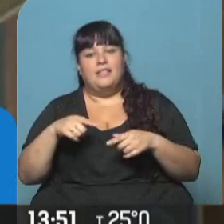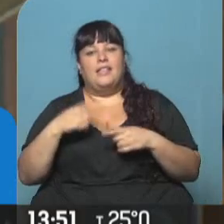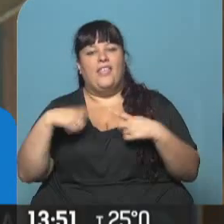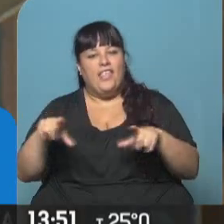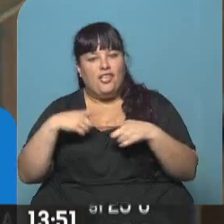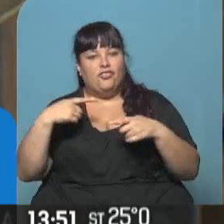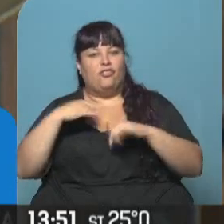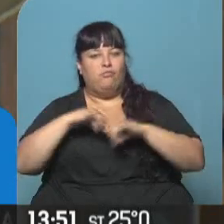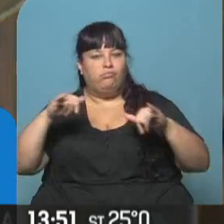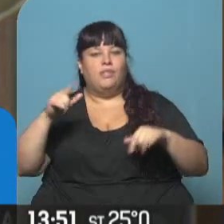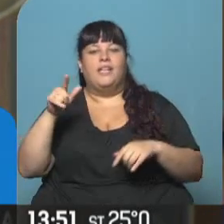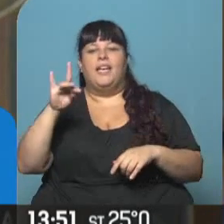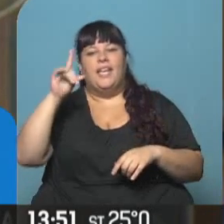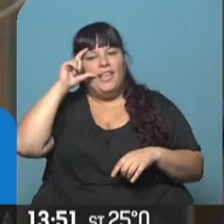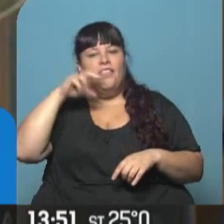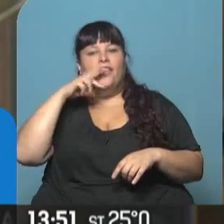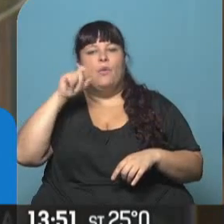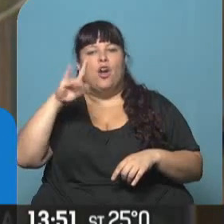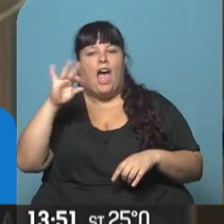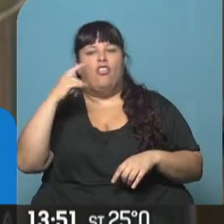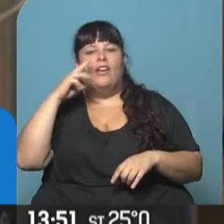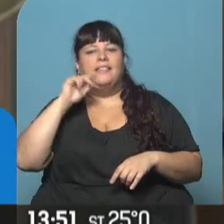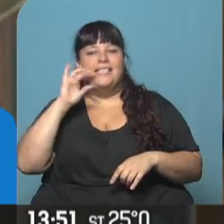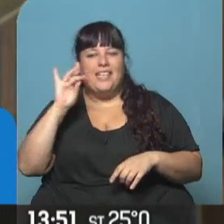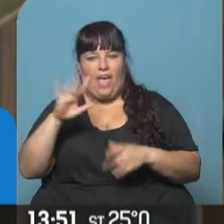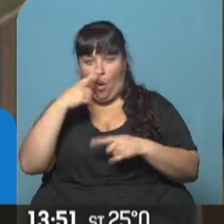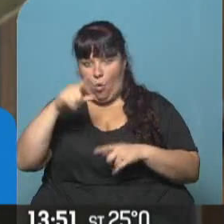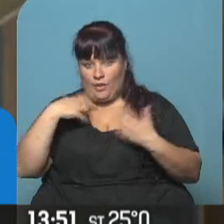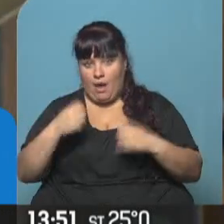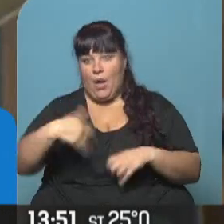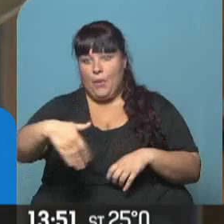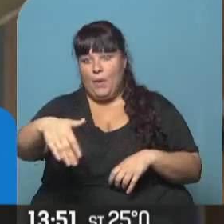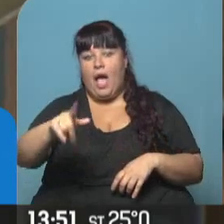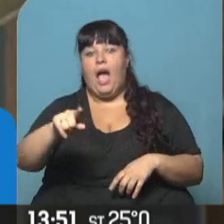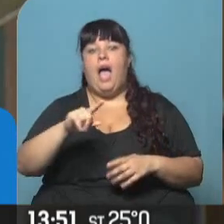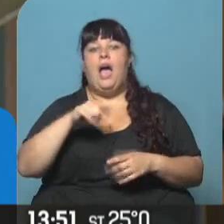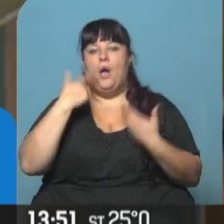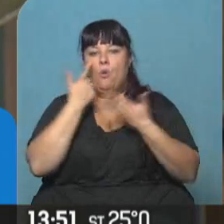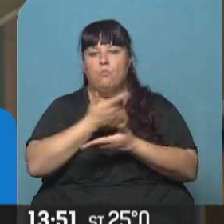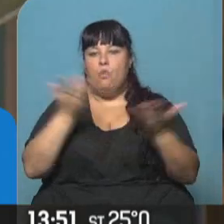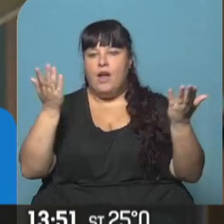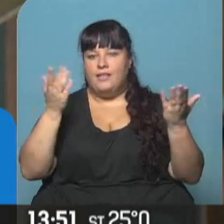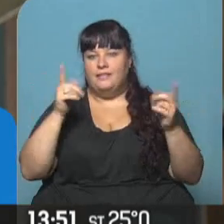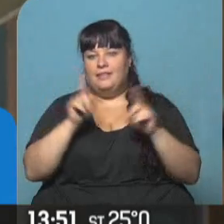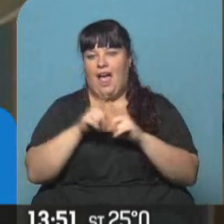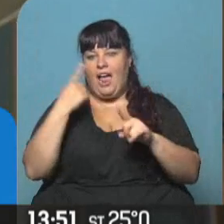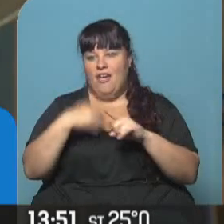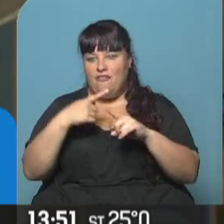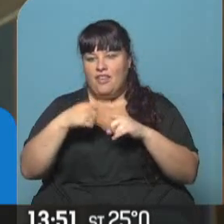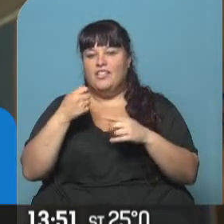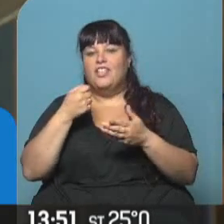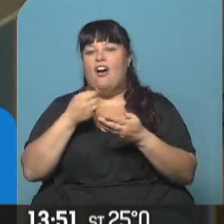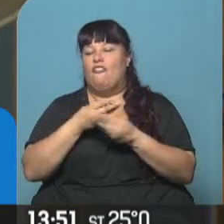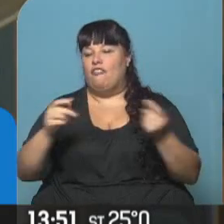este disco que se llama Devorando Intensidad, que es el último que grabamos, y ahora se viene pronta la presentación, digamos, de festejo de fin de